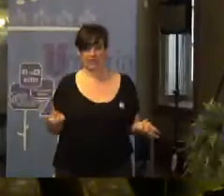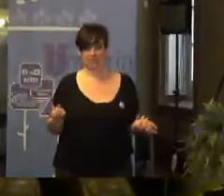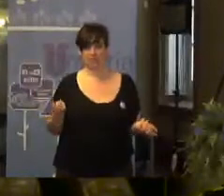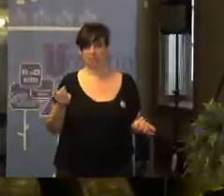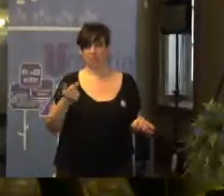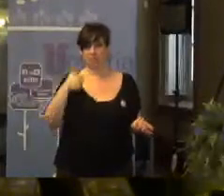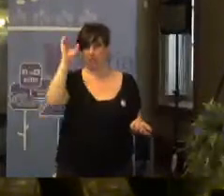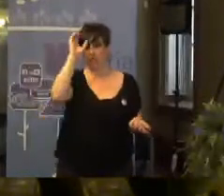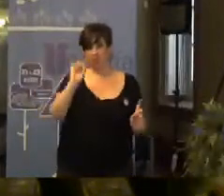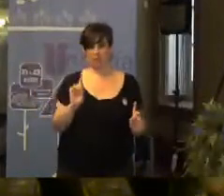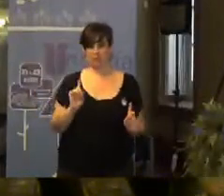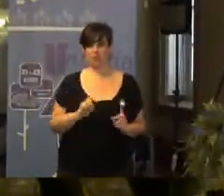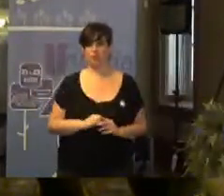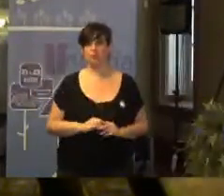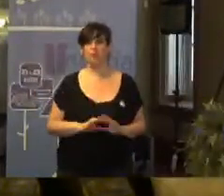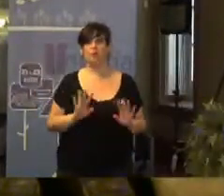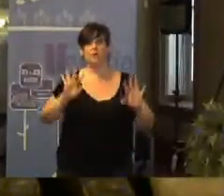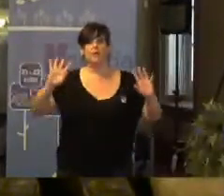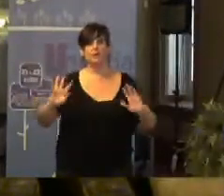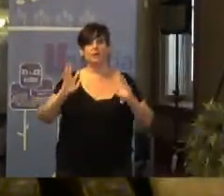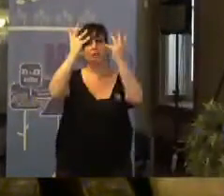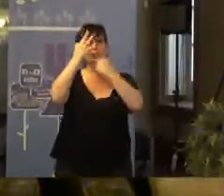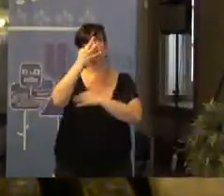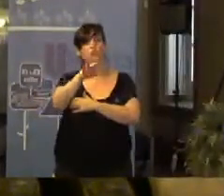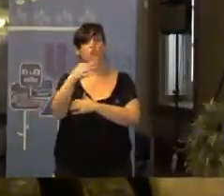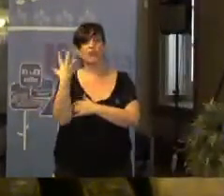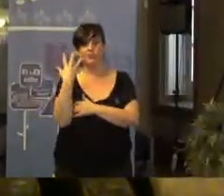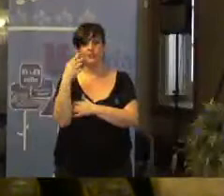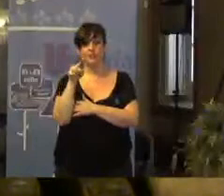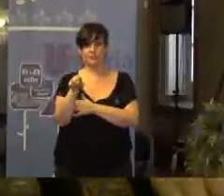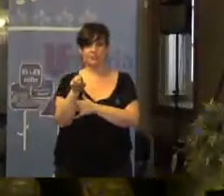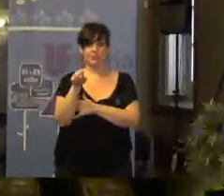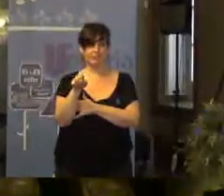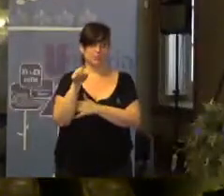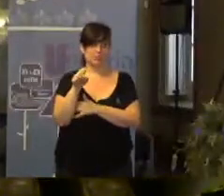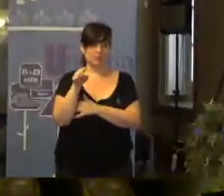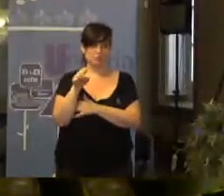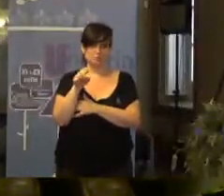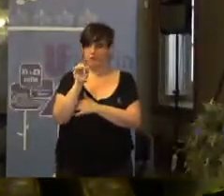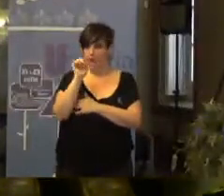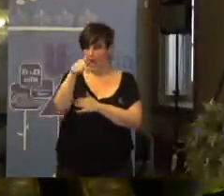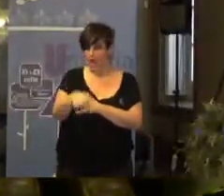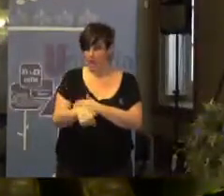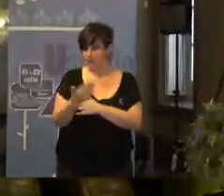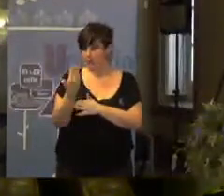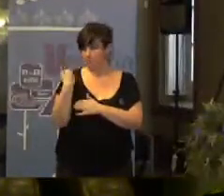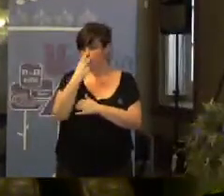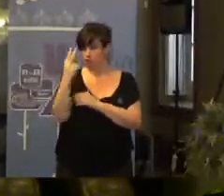como sabedes, durante a Revolución Francesa, o sea, que a estar vivindo, como se dixo aquí, en